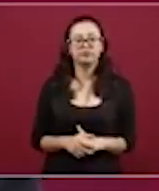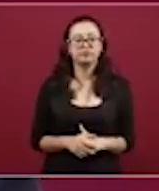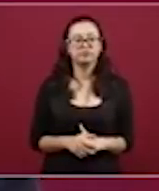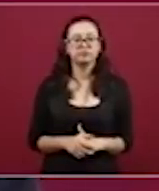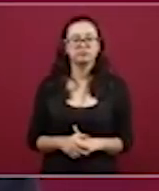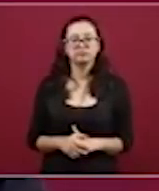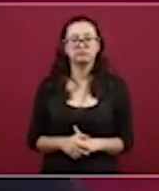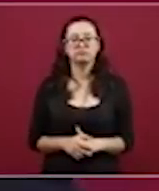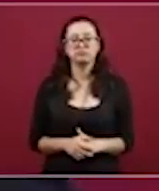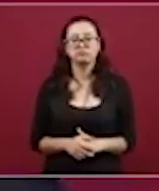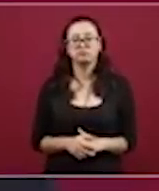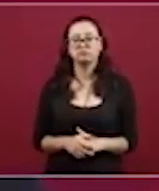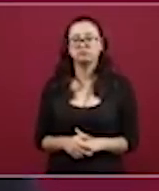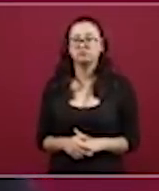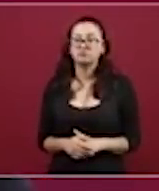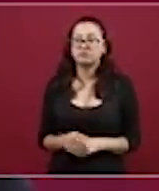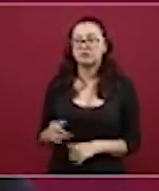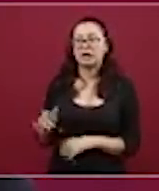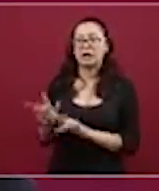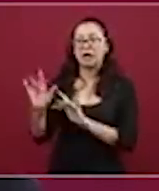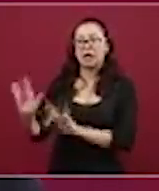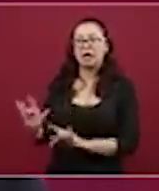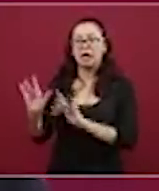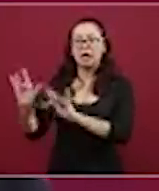y que no haya preferidos.